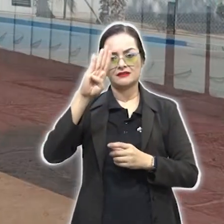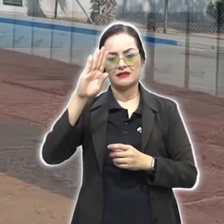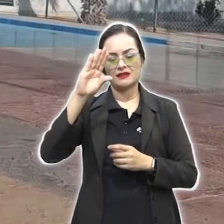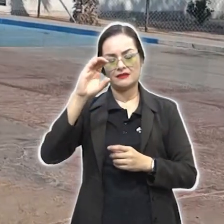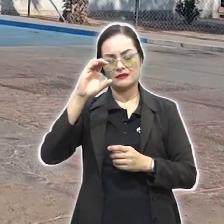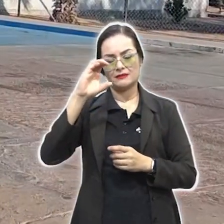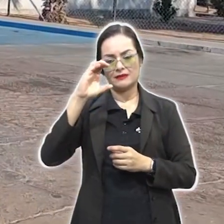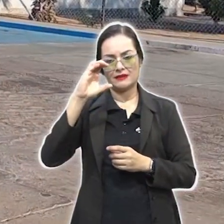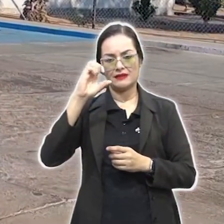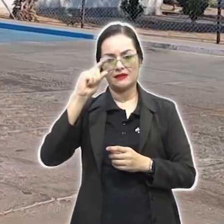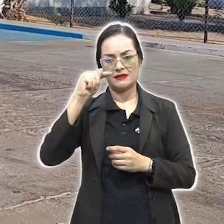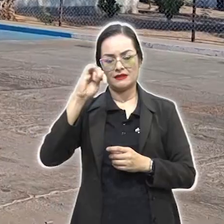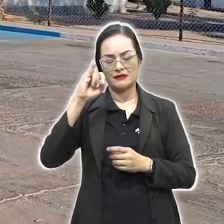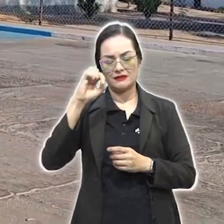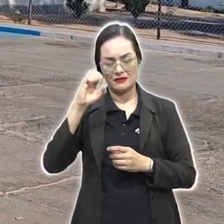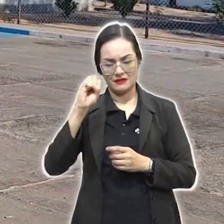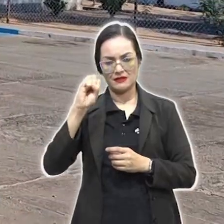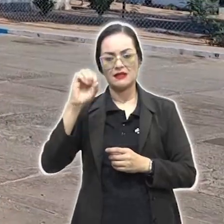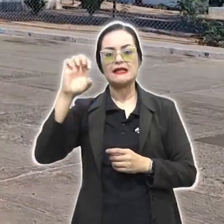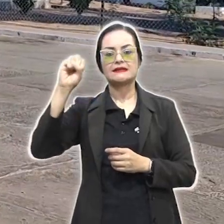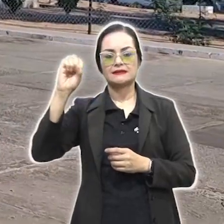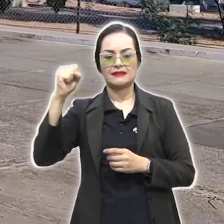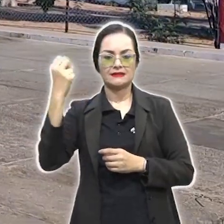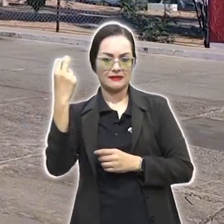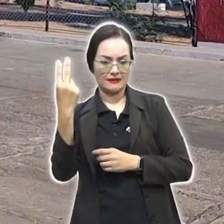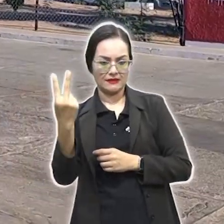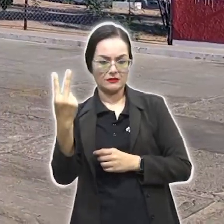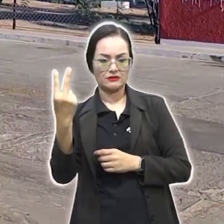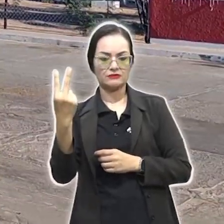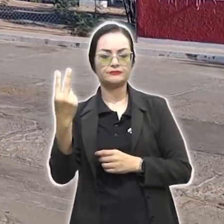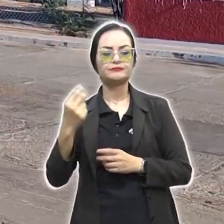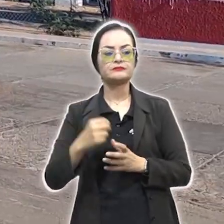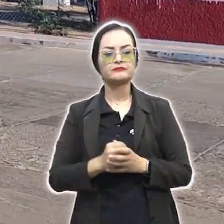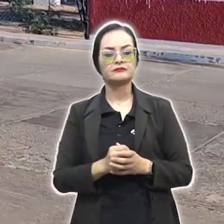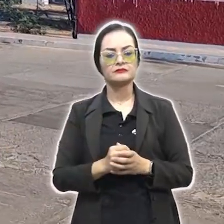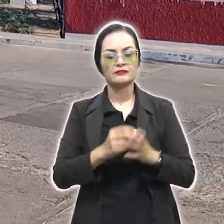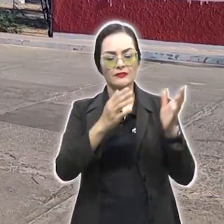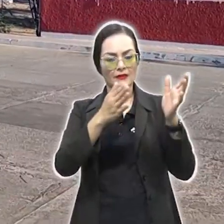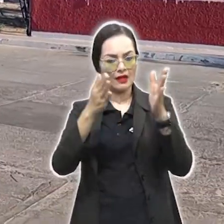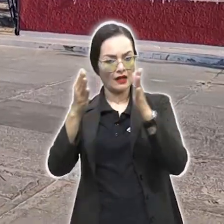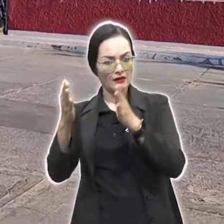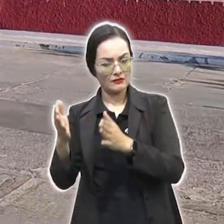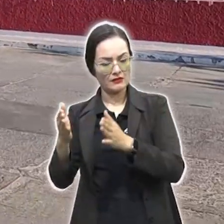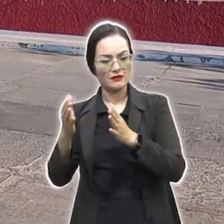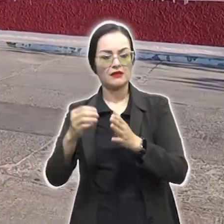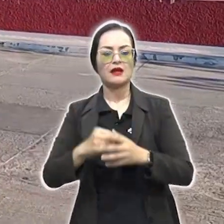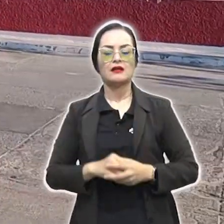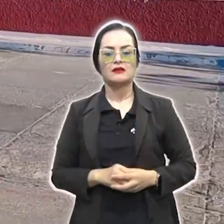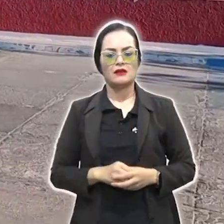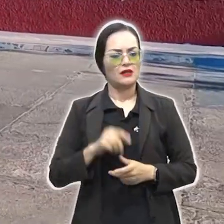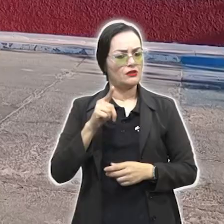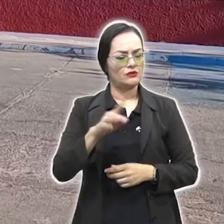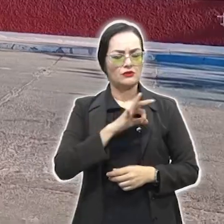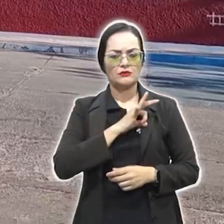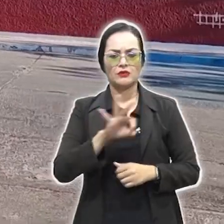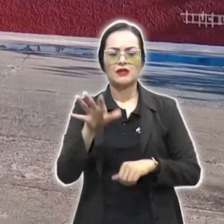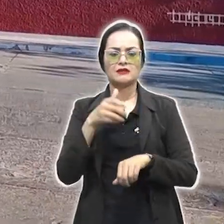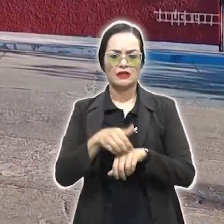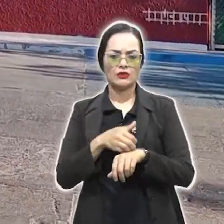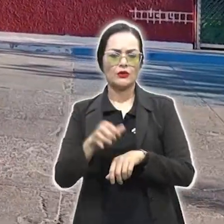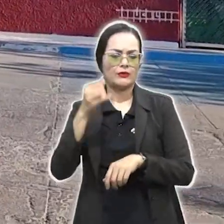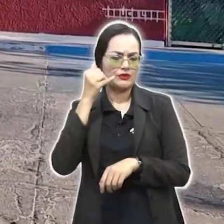por el área del estacionamiento. Está el logotipo afuera con todos los requisitos y eso. Nos pueden llamar también.